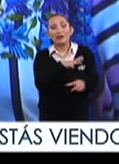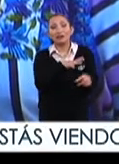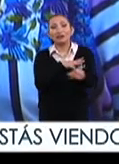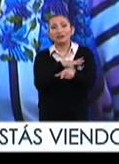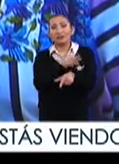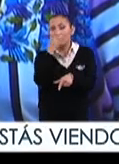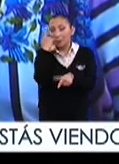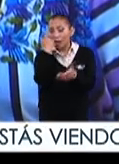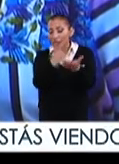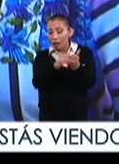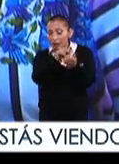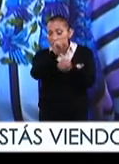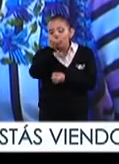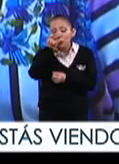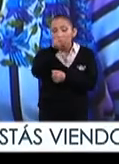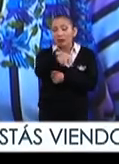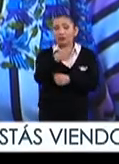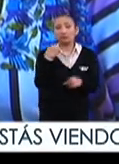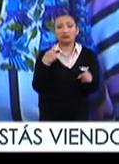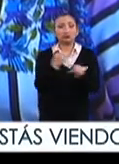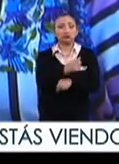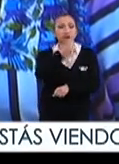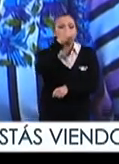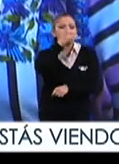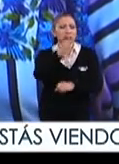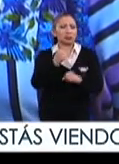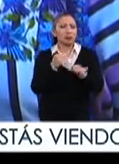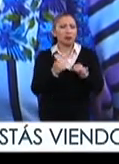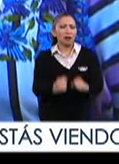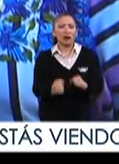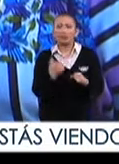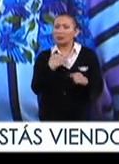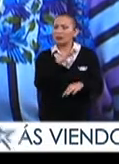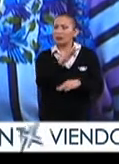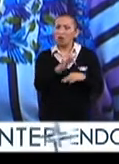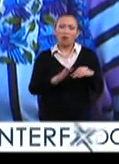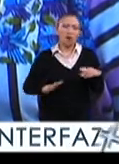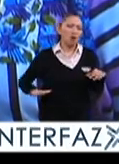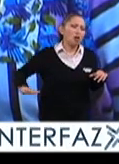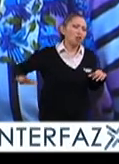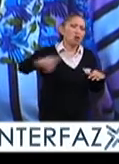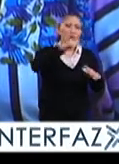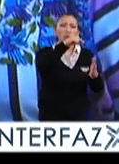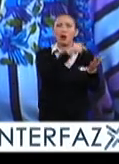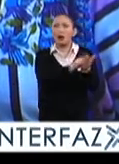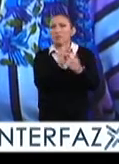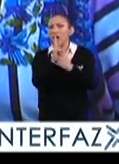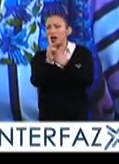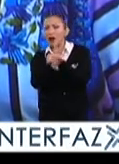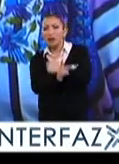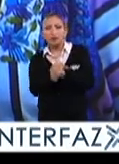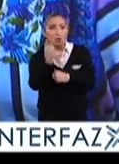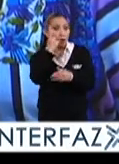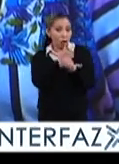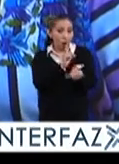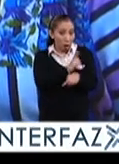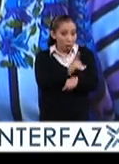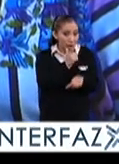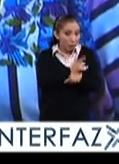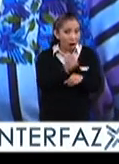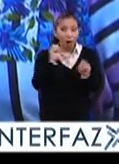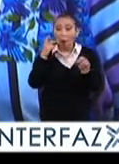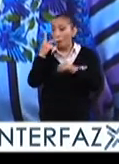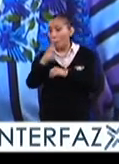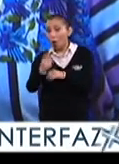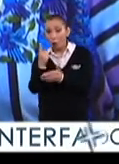los hogares hay una fuente de violencia muy fuerte en todas las sociedades. No estamos hablando de Guatemala o de